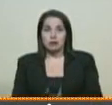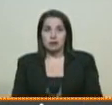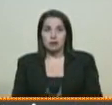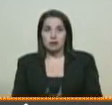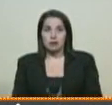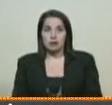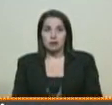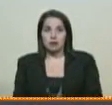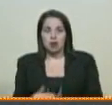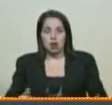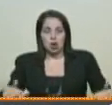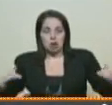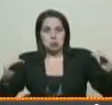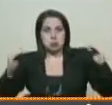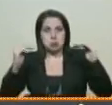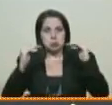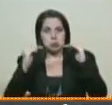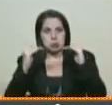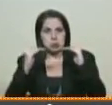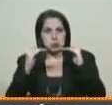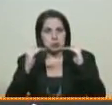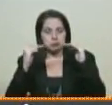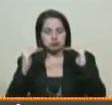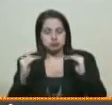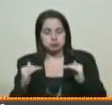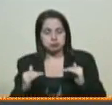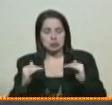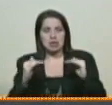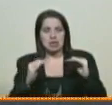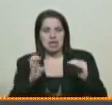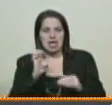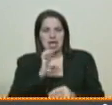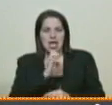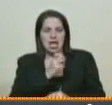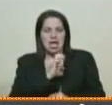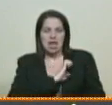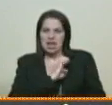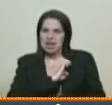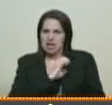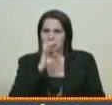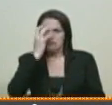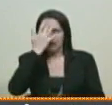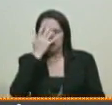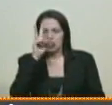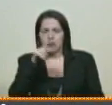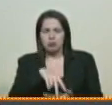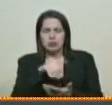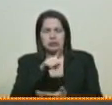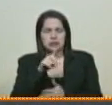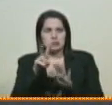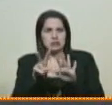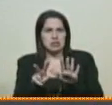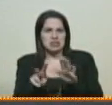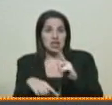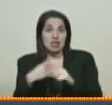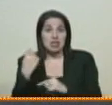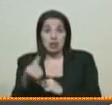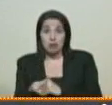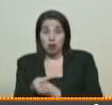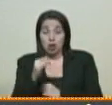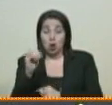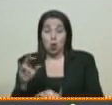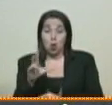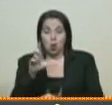Logramos emparejar entre los meses de enero, febrero, 2017. Y luego durante el mes de junio